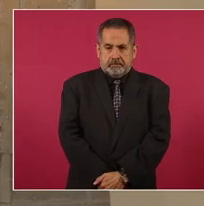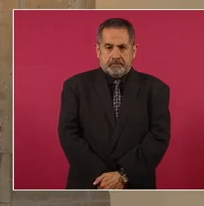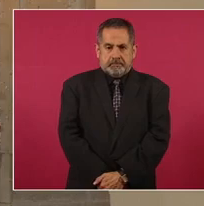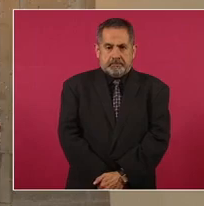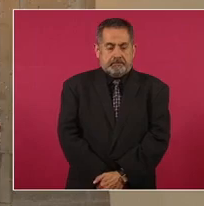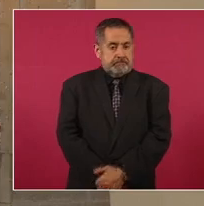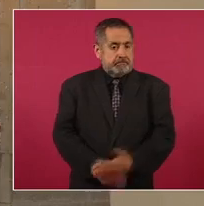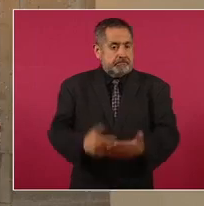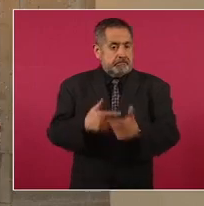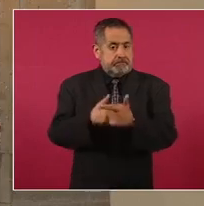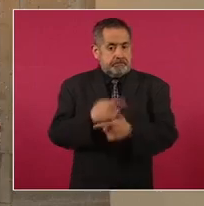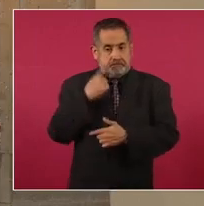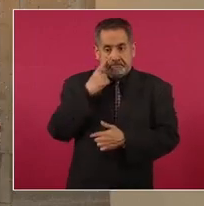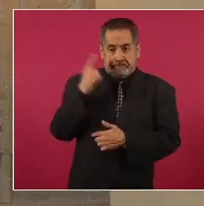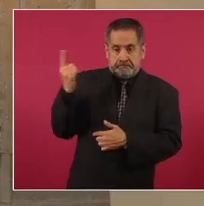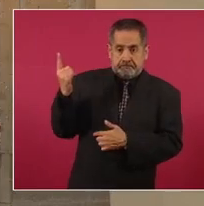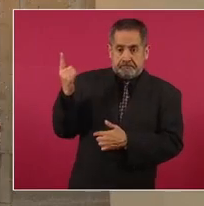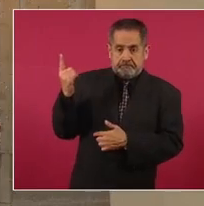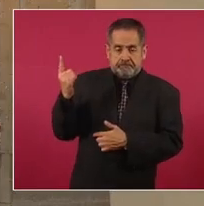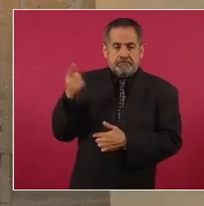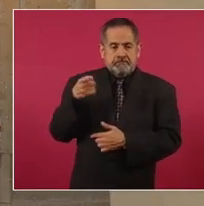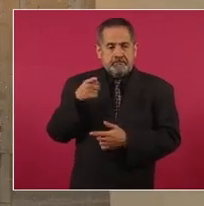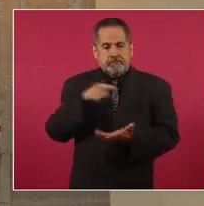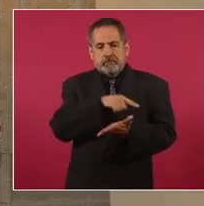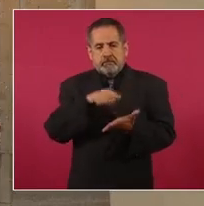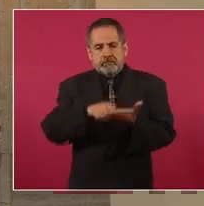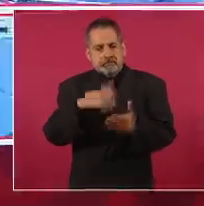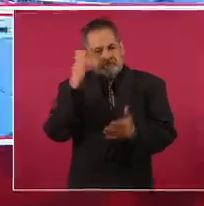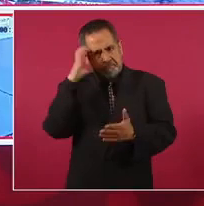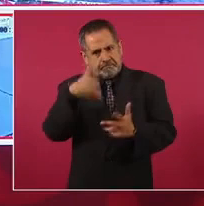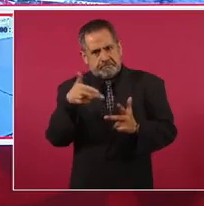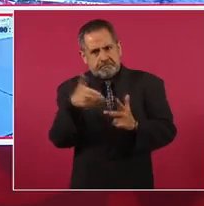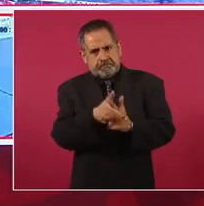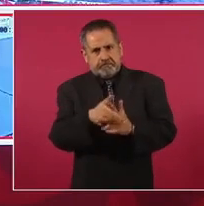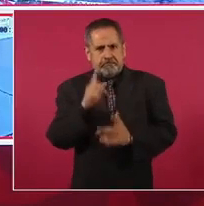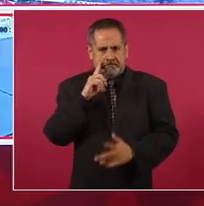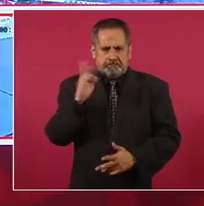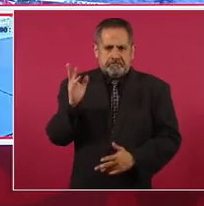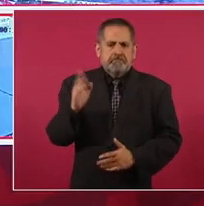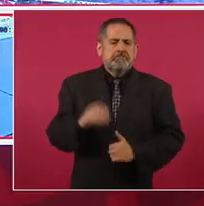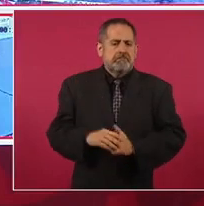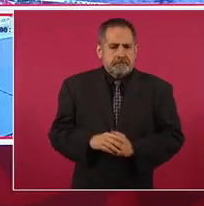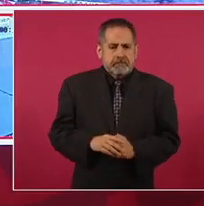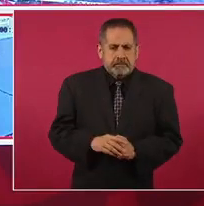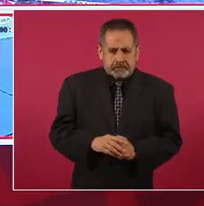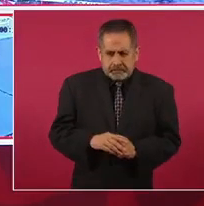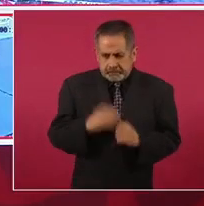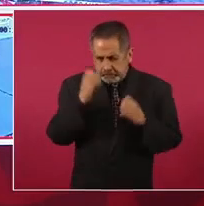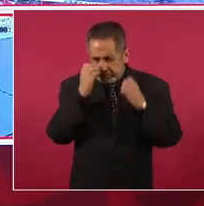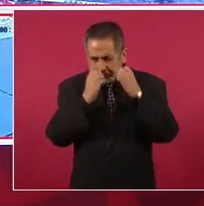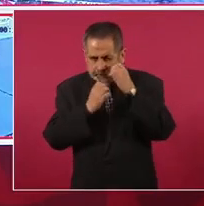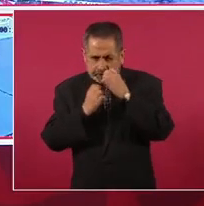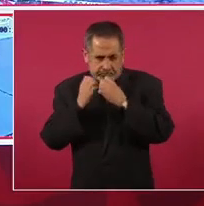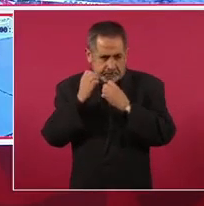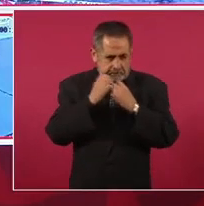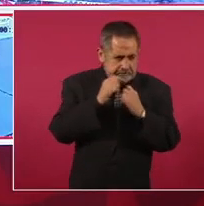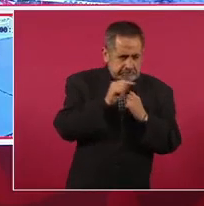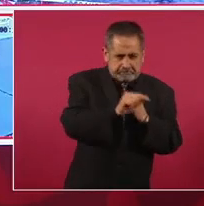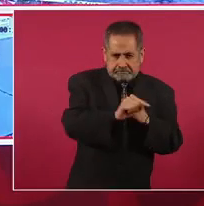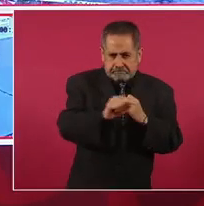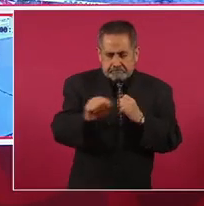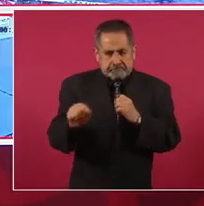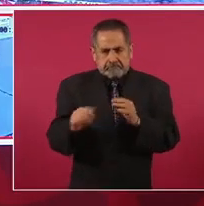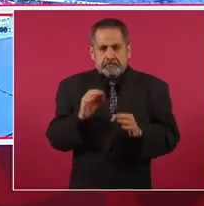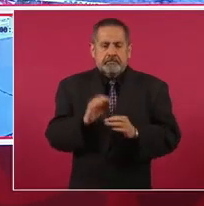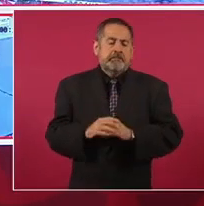Aquí está la escena del crimen donde pudimos constituirnos y revisar todo el tema. También